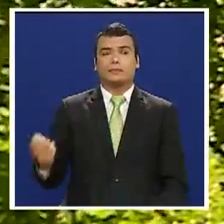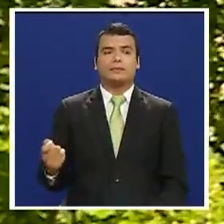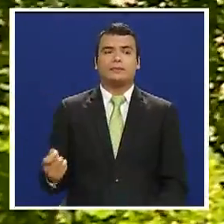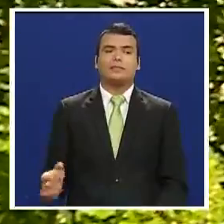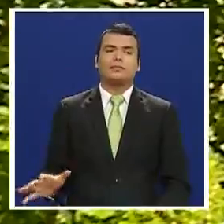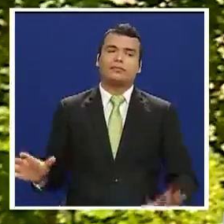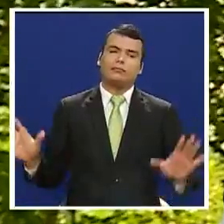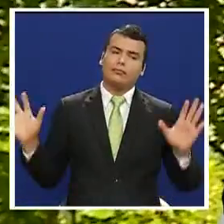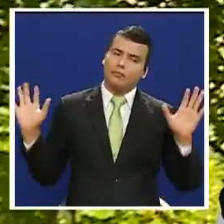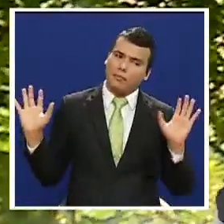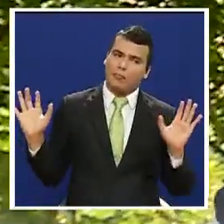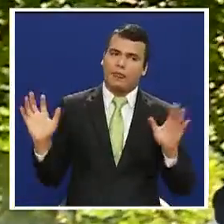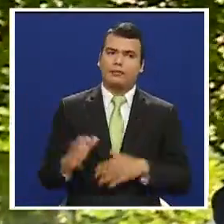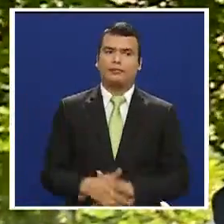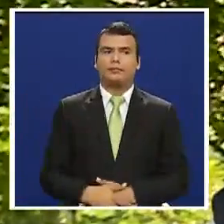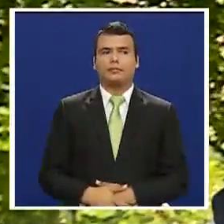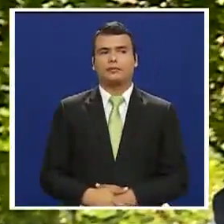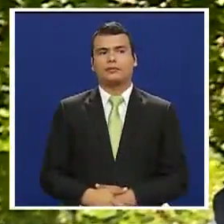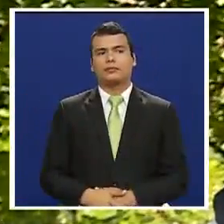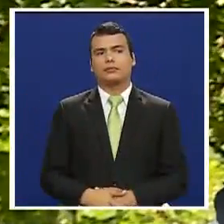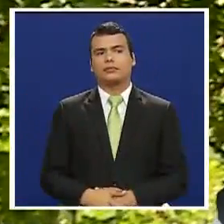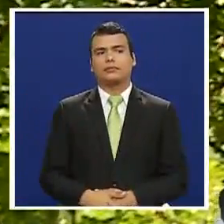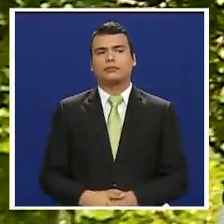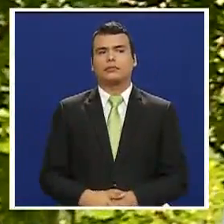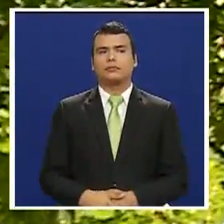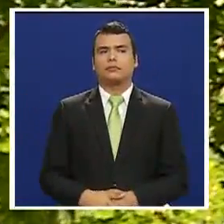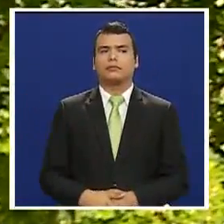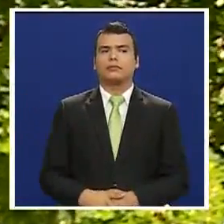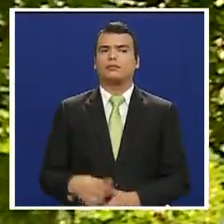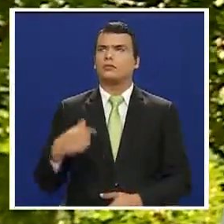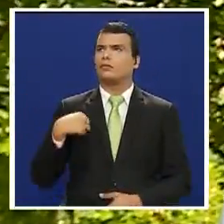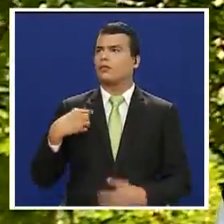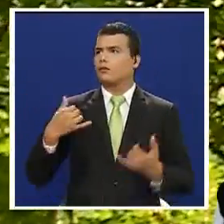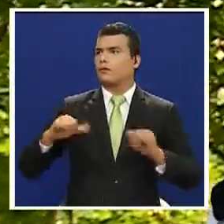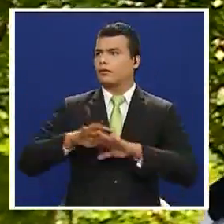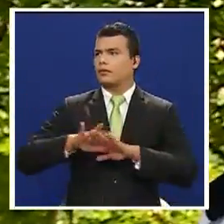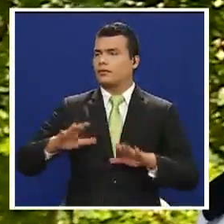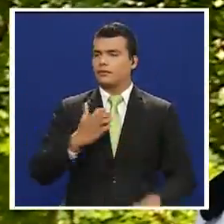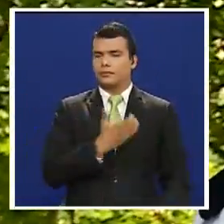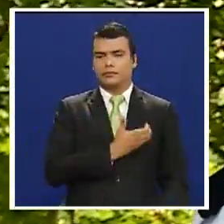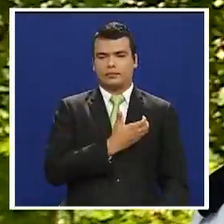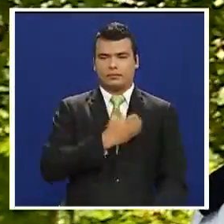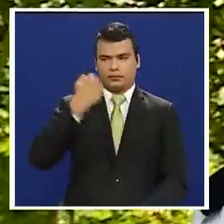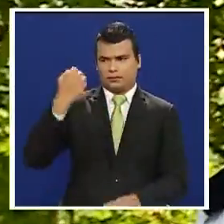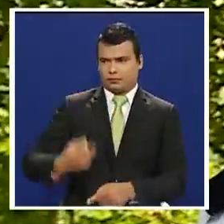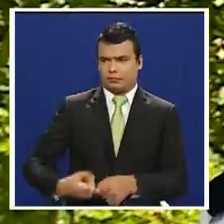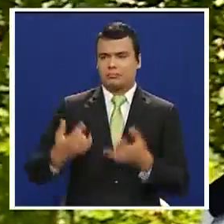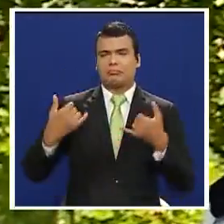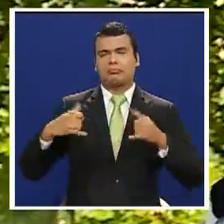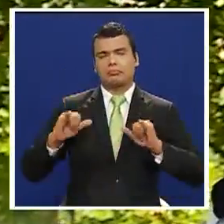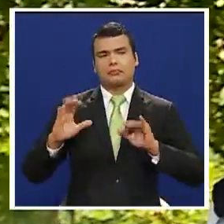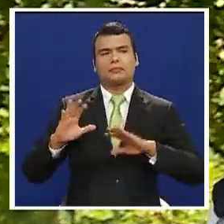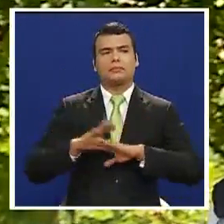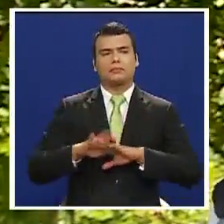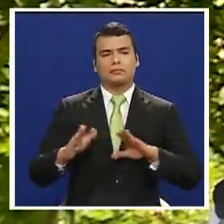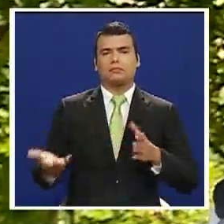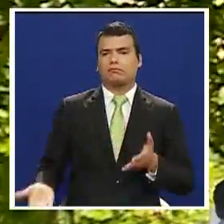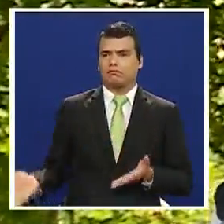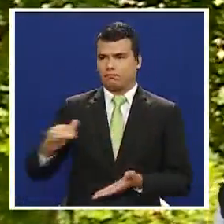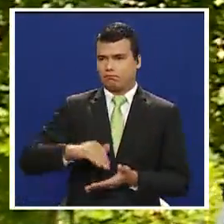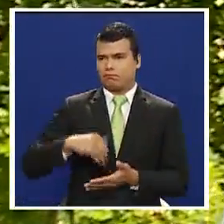grandes universidades y de esta manera darle un nuevo rumbo al grupo empresarial que durante años lograron posicionar. Pero con los cambios vinieron